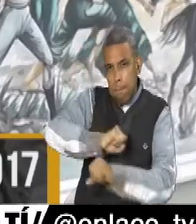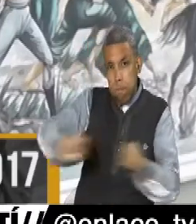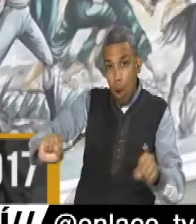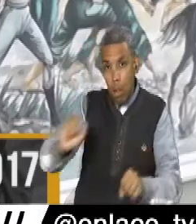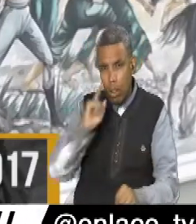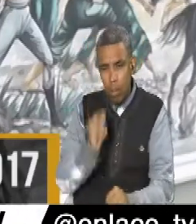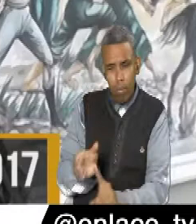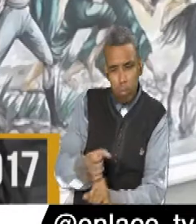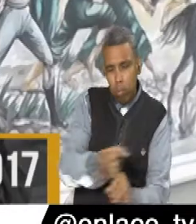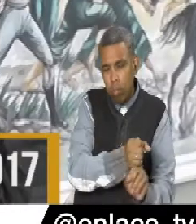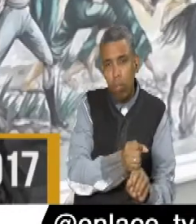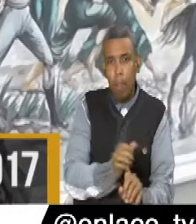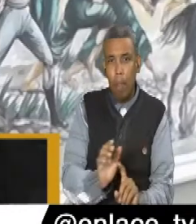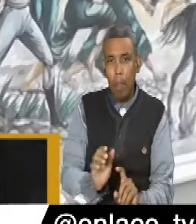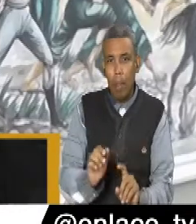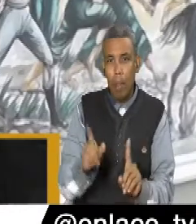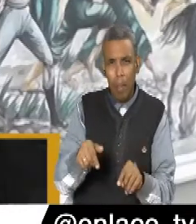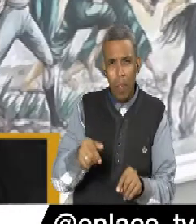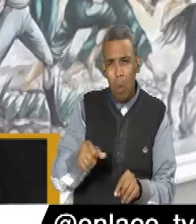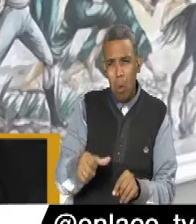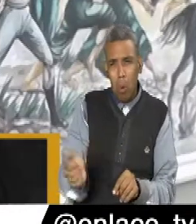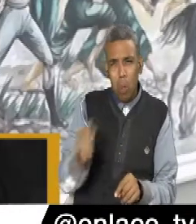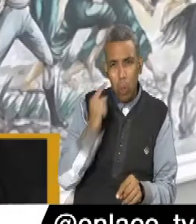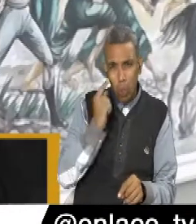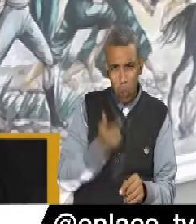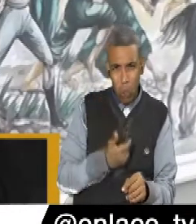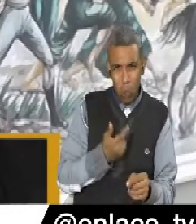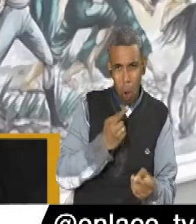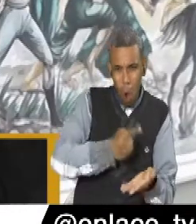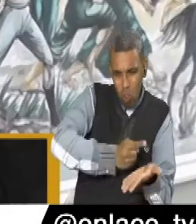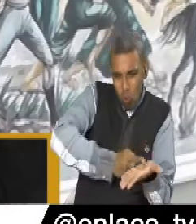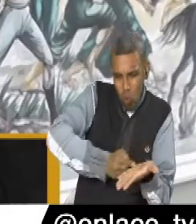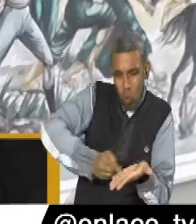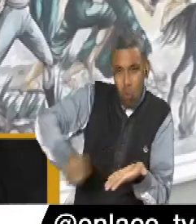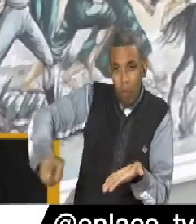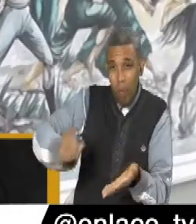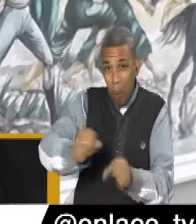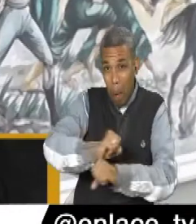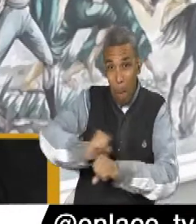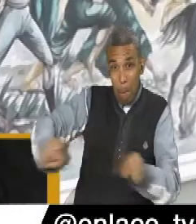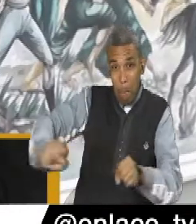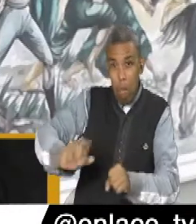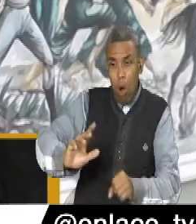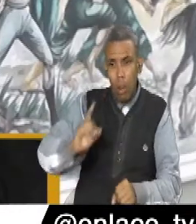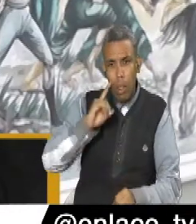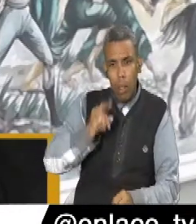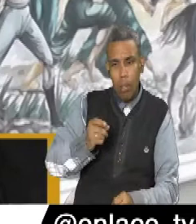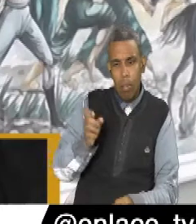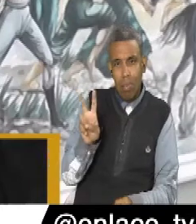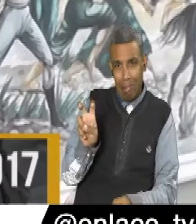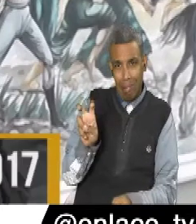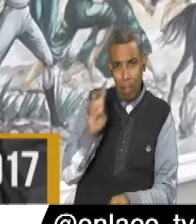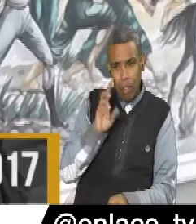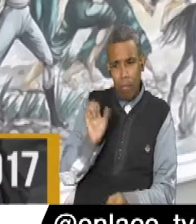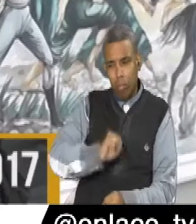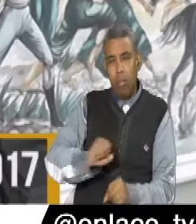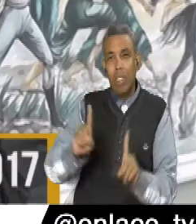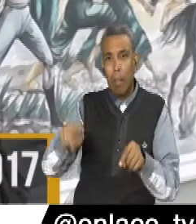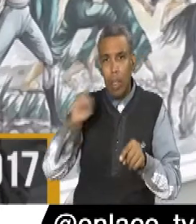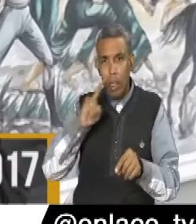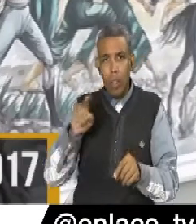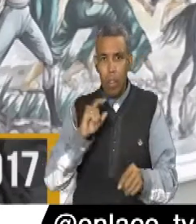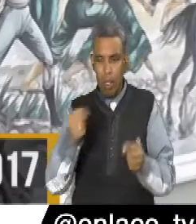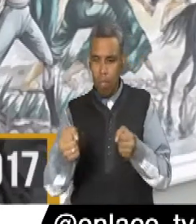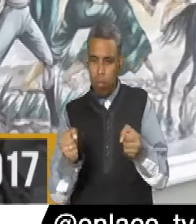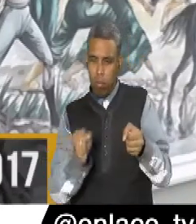municiones sin explotar MUSE y de igual forma 9 retroexcavadoras, 22 dragas utilizadas en la explotación ilícita